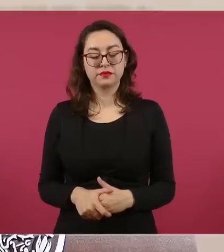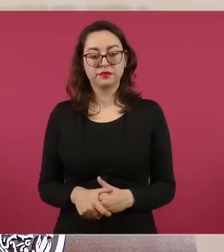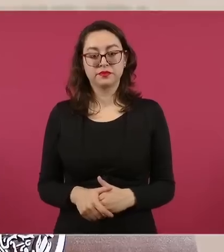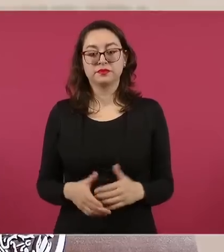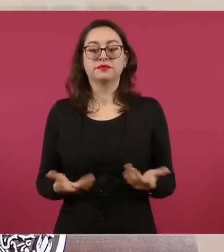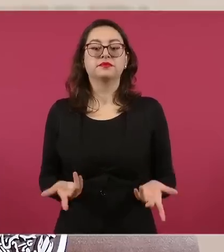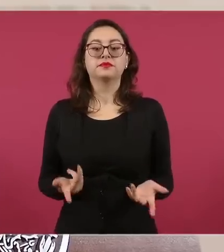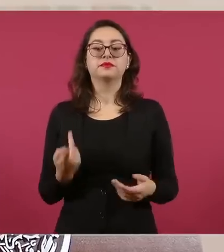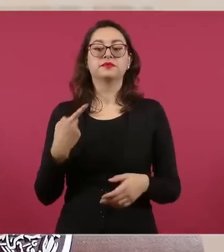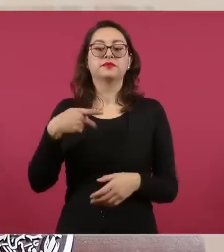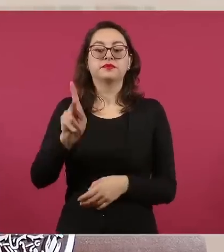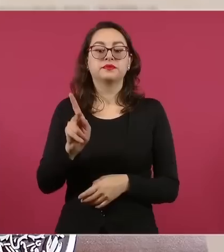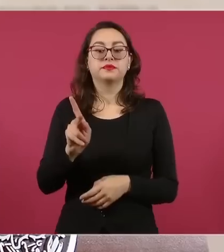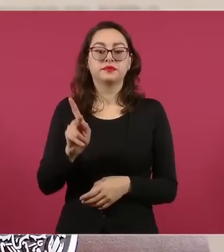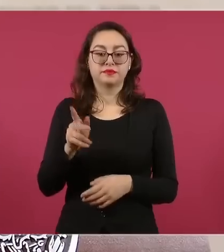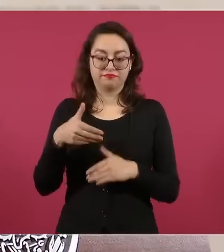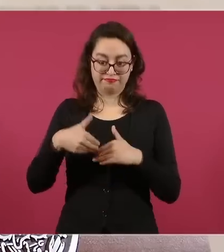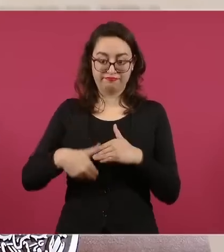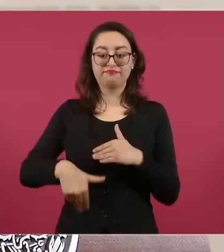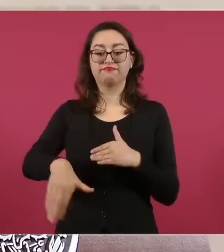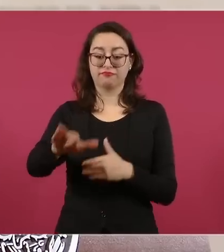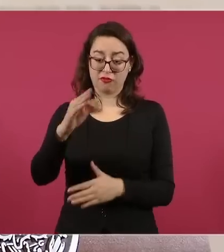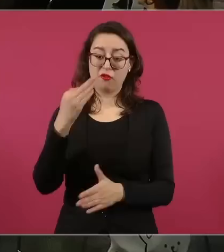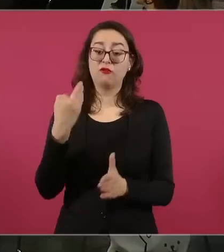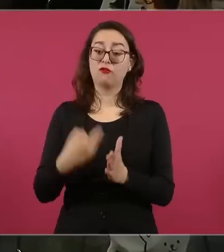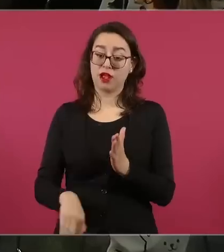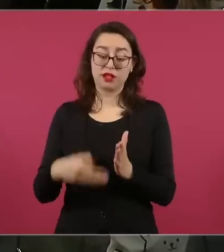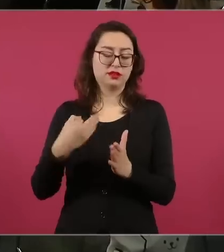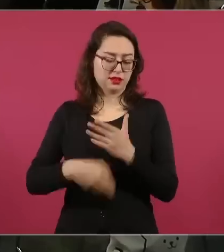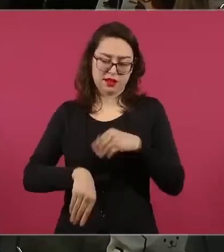pero desde luego todavía falta